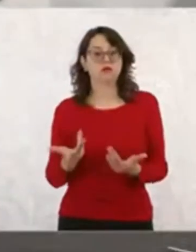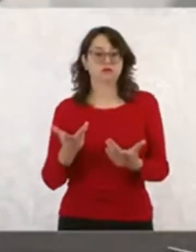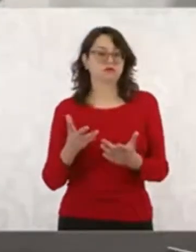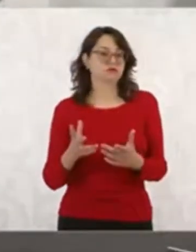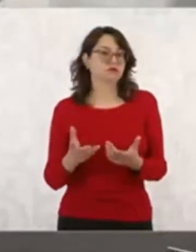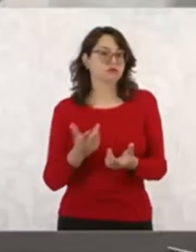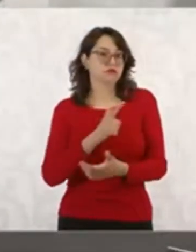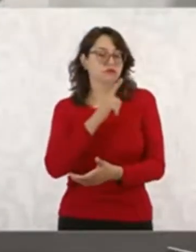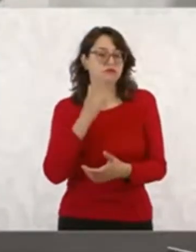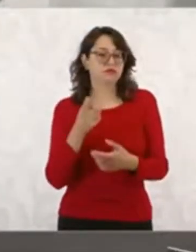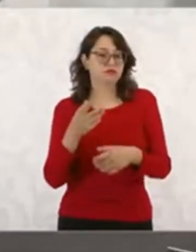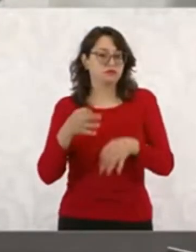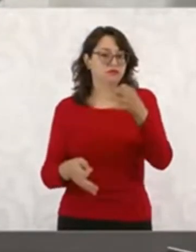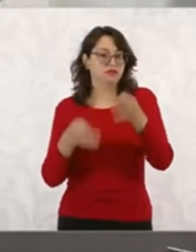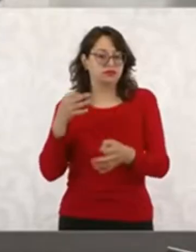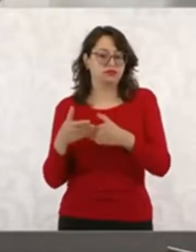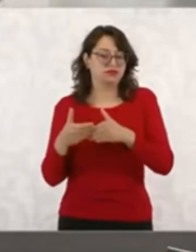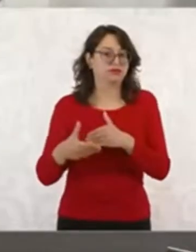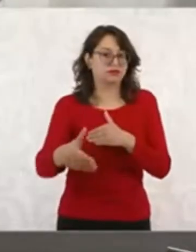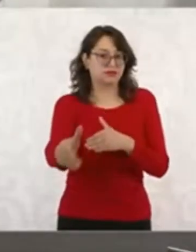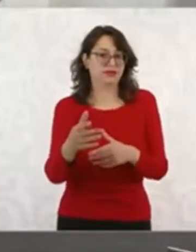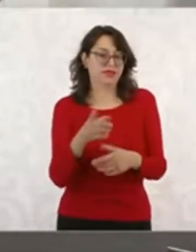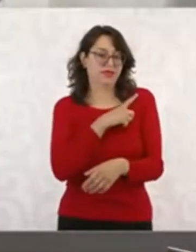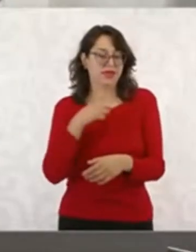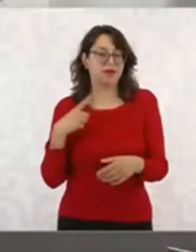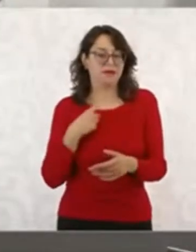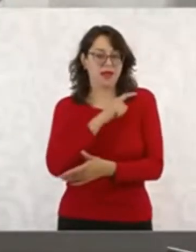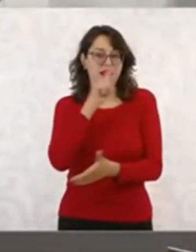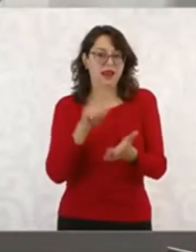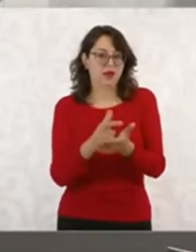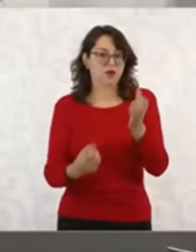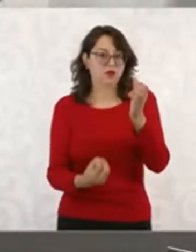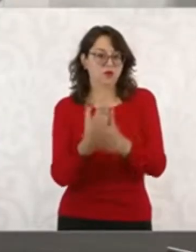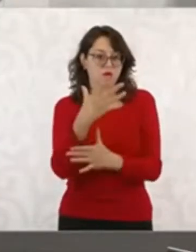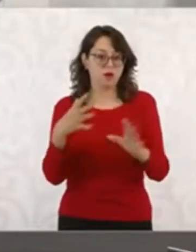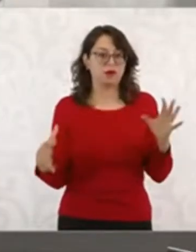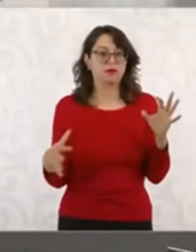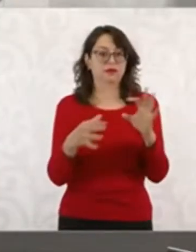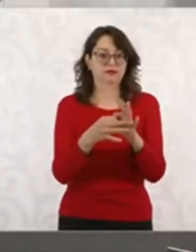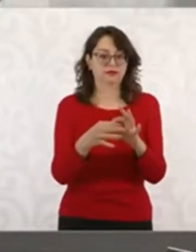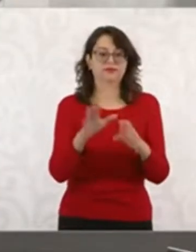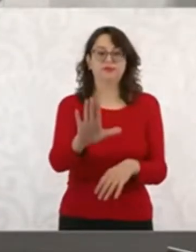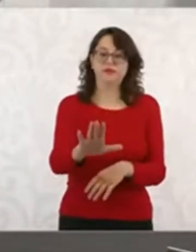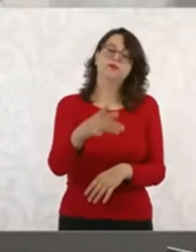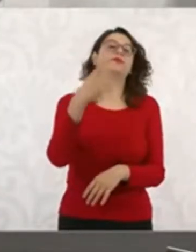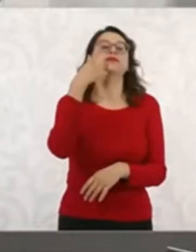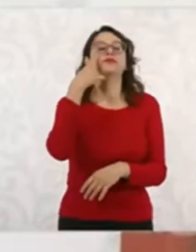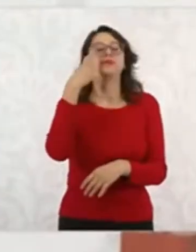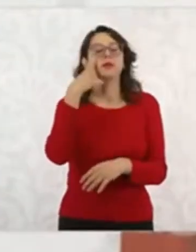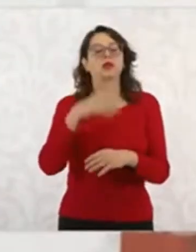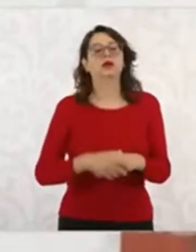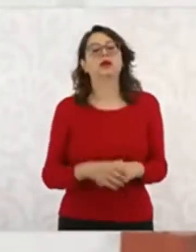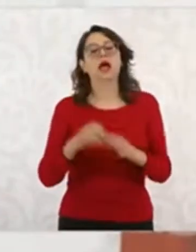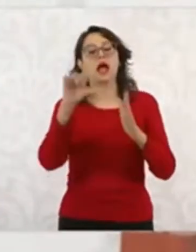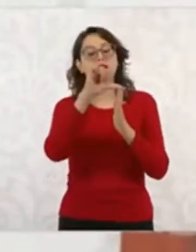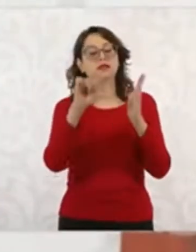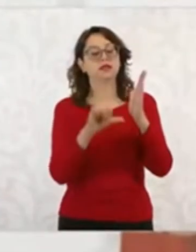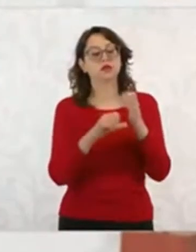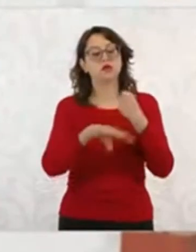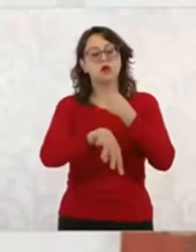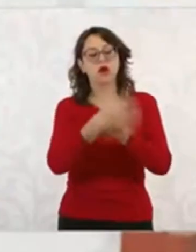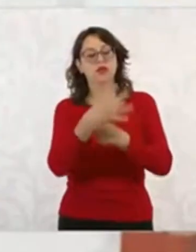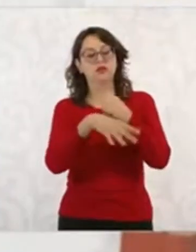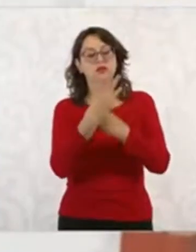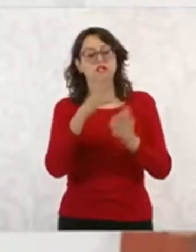La que sigue, por favor. El artículo 14 constitucional en su párrafo primero establece